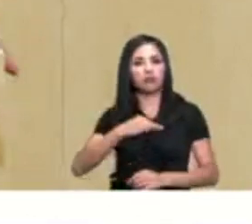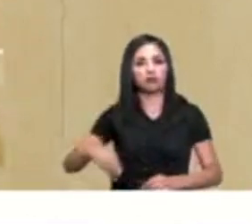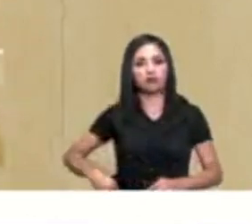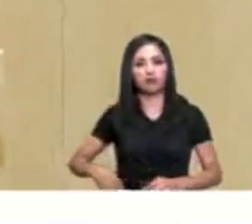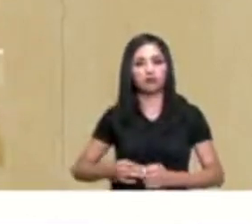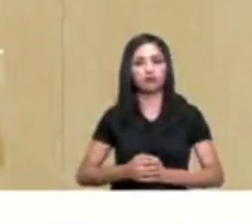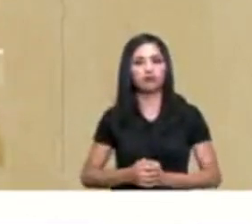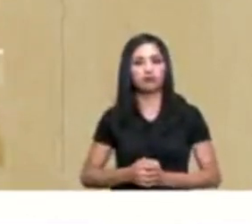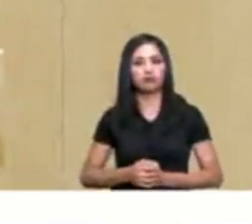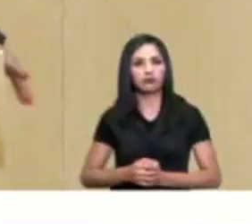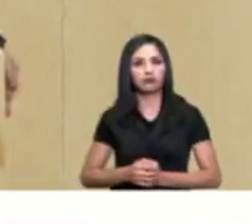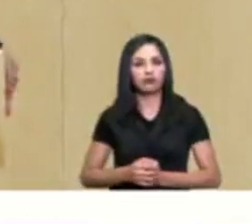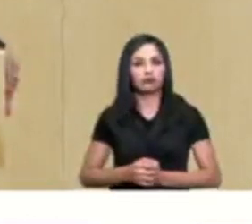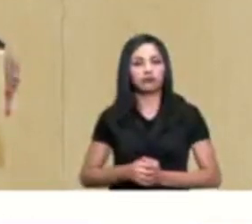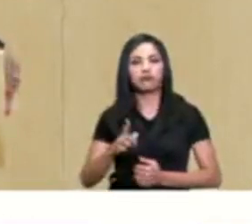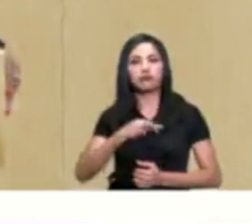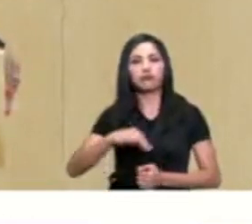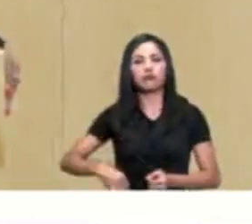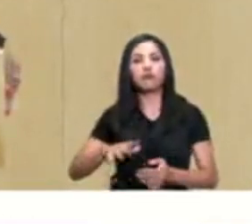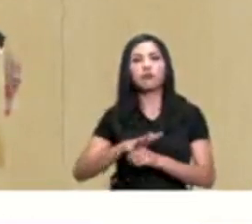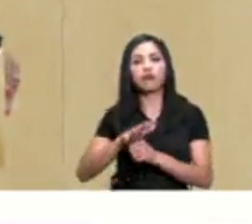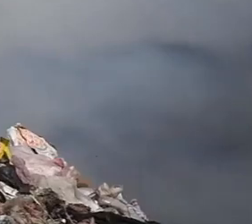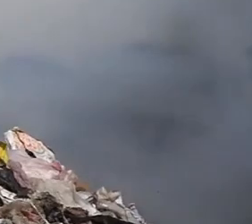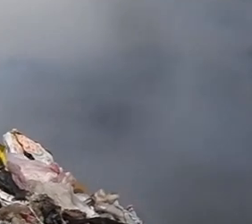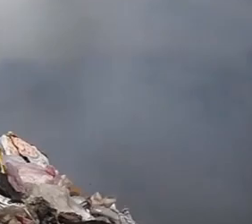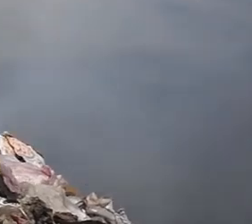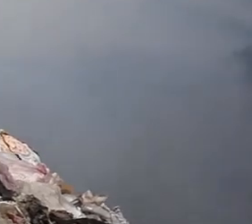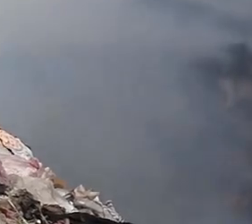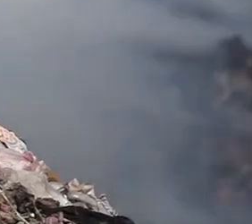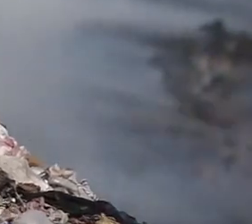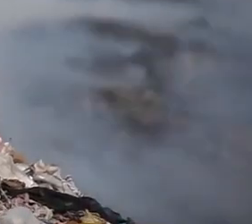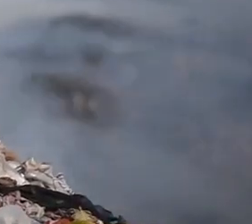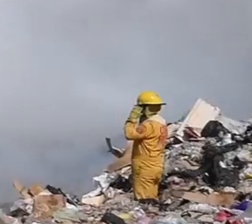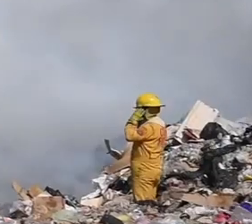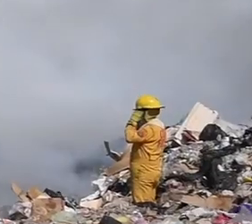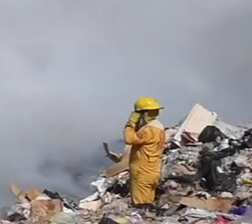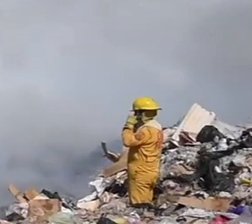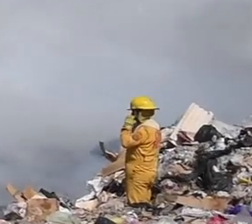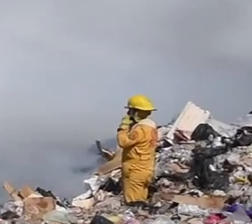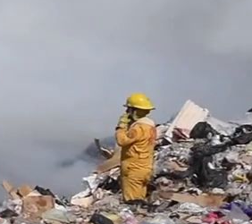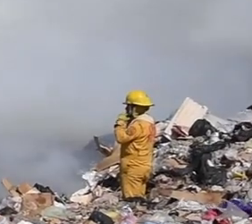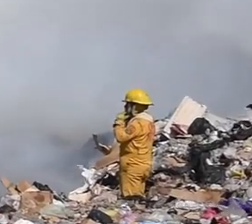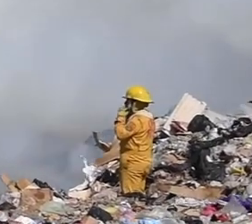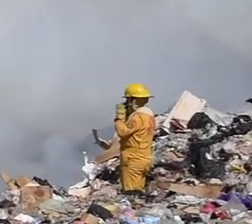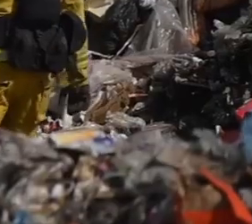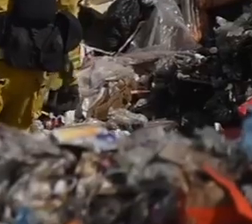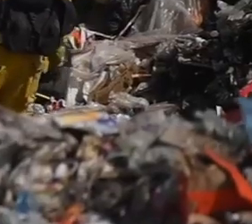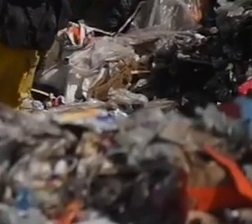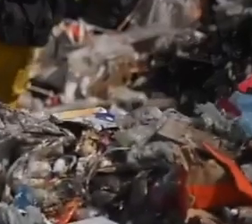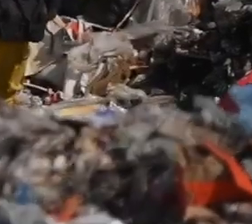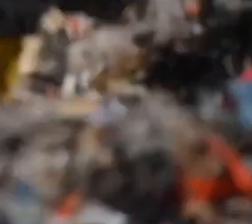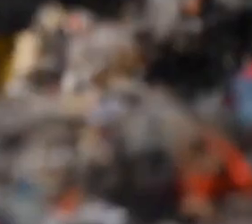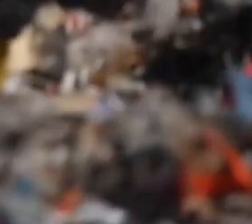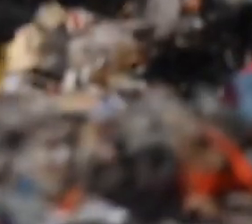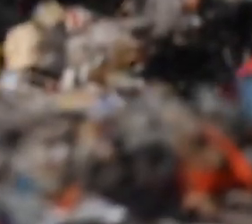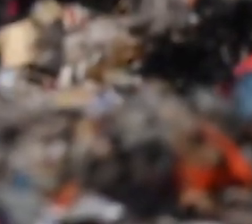municipios, en este caso del municipio de Guanajuato. Agregó que el incendio está generando un grave deterioro del medio ambiente, por